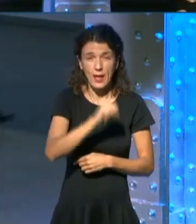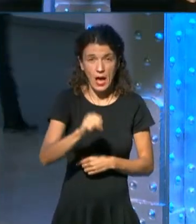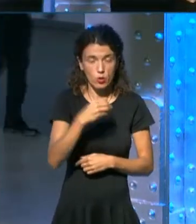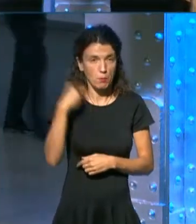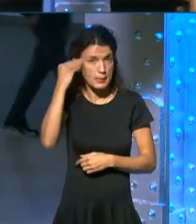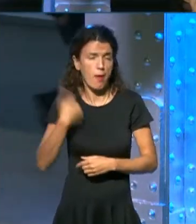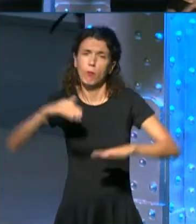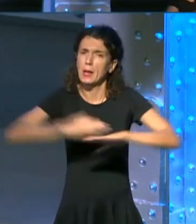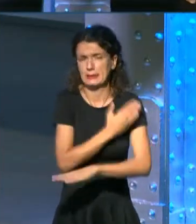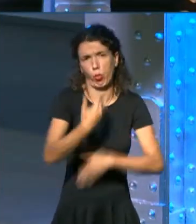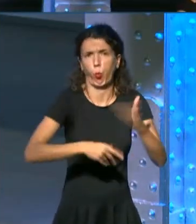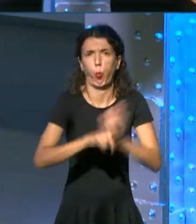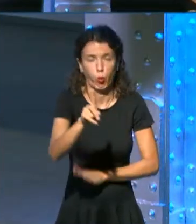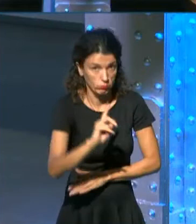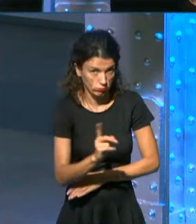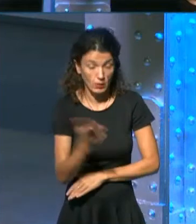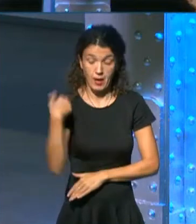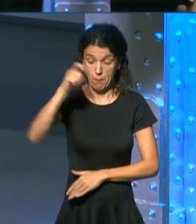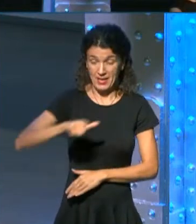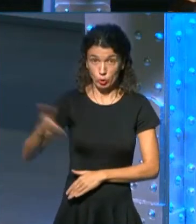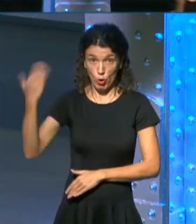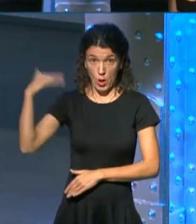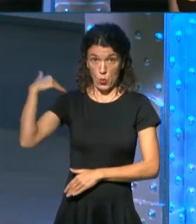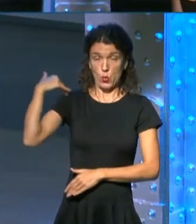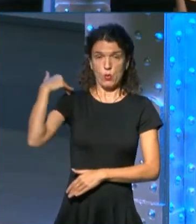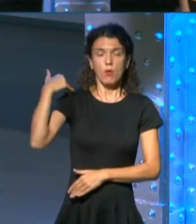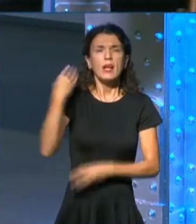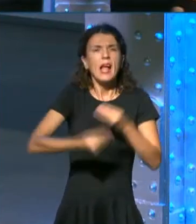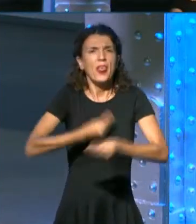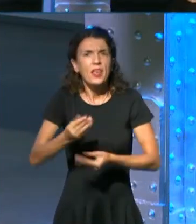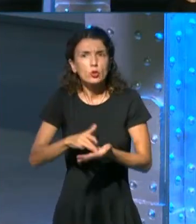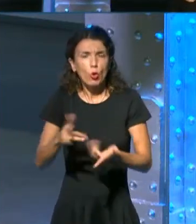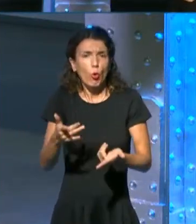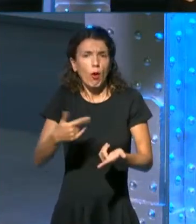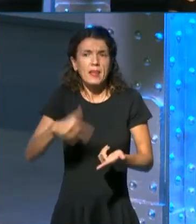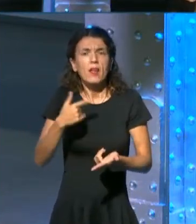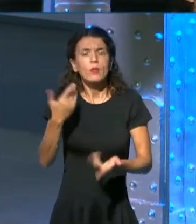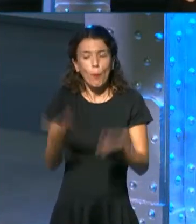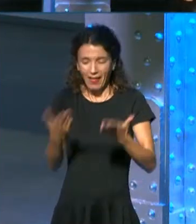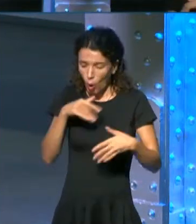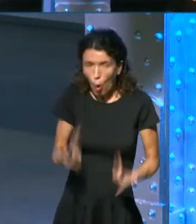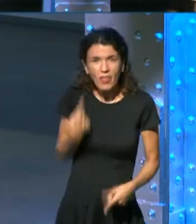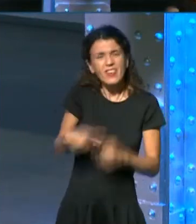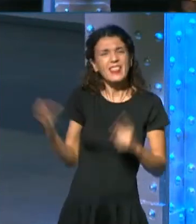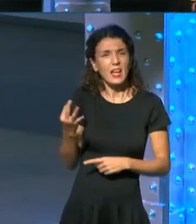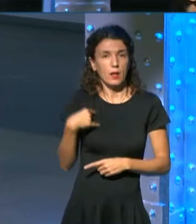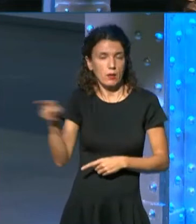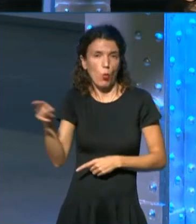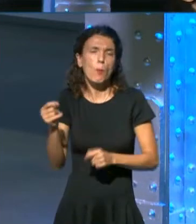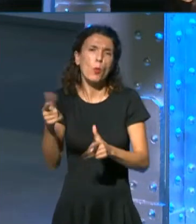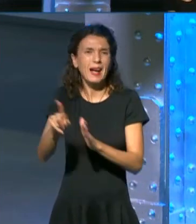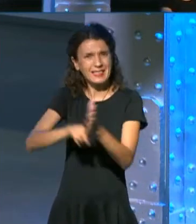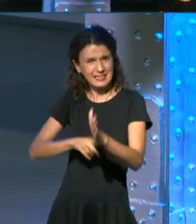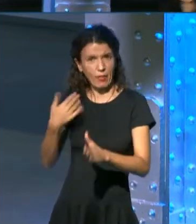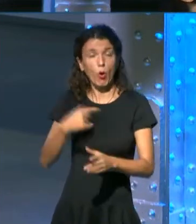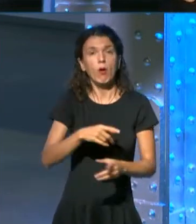completamente superados. Al final aquella gente, pues, ¿qué hacían que no hiciéramos nosotros? Estaban objetivamente más atrasados, ¿no? Mandaban